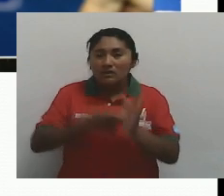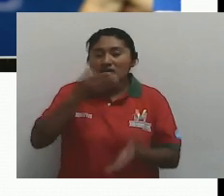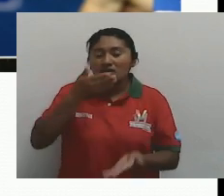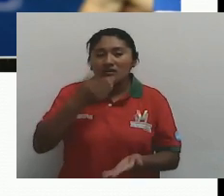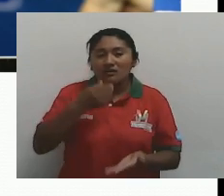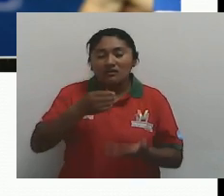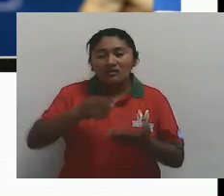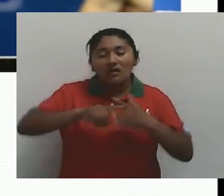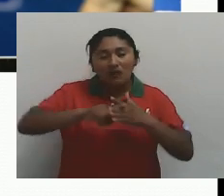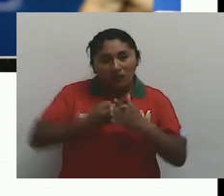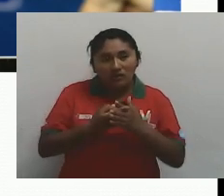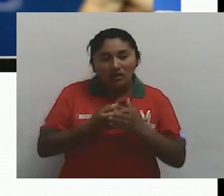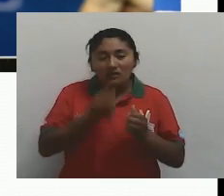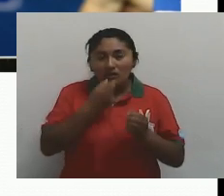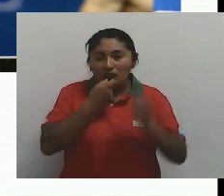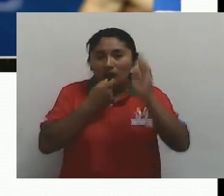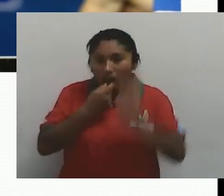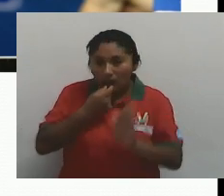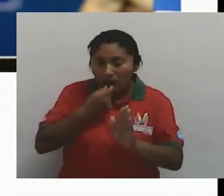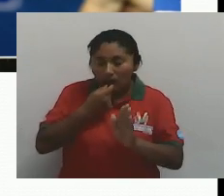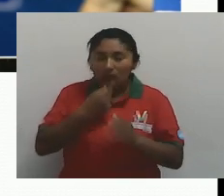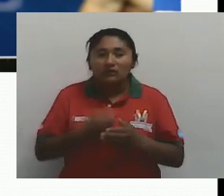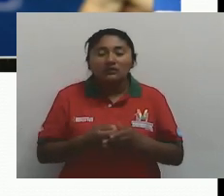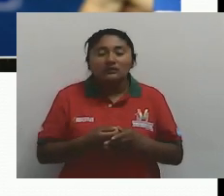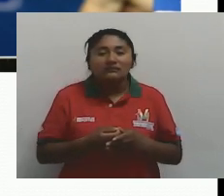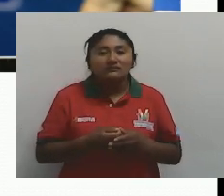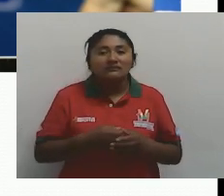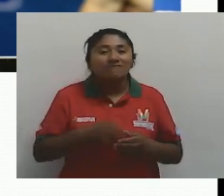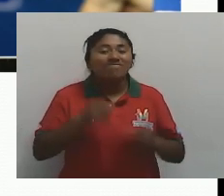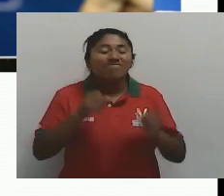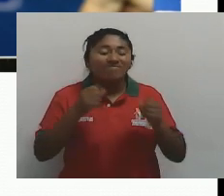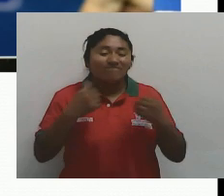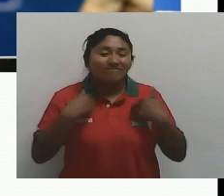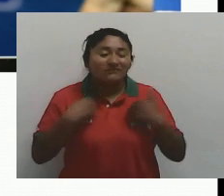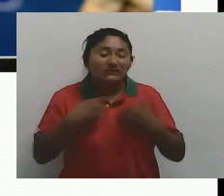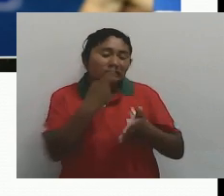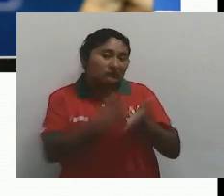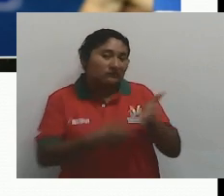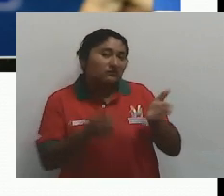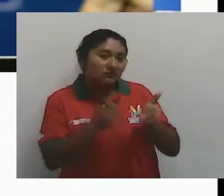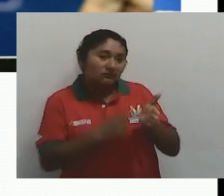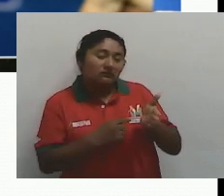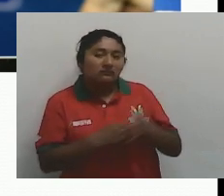Esto aclarando un poco, muy brevemente, significa que